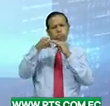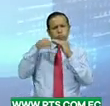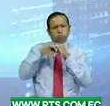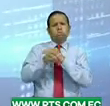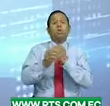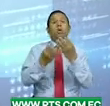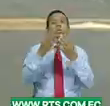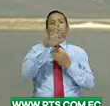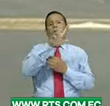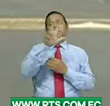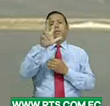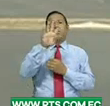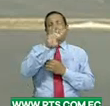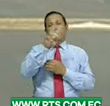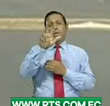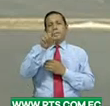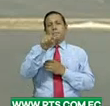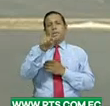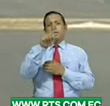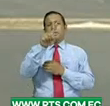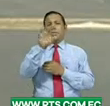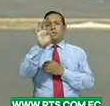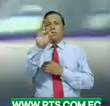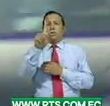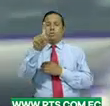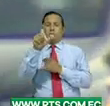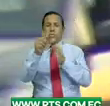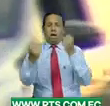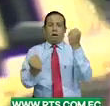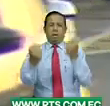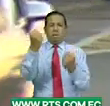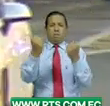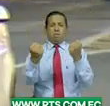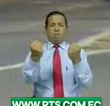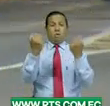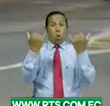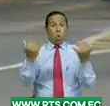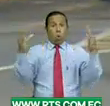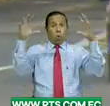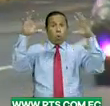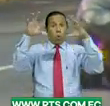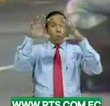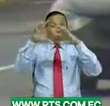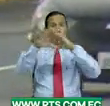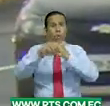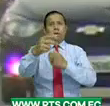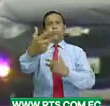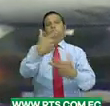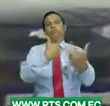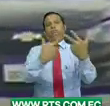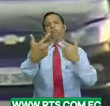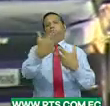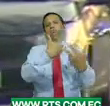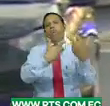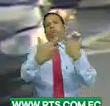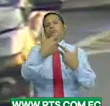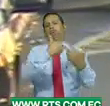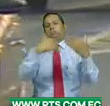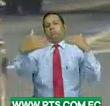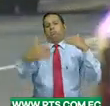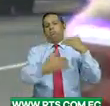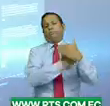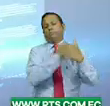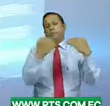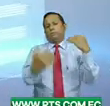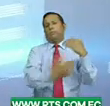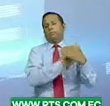43.181 vehículos. Al caer la tarde y noche de lunes, la afluencia de automotores fue masiva. Aproximadamente en las últimas